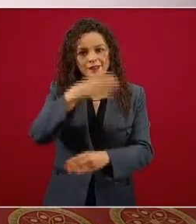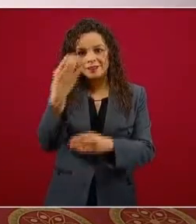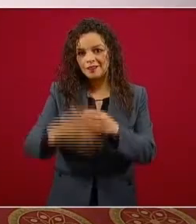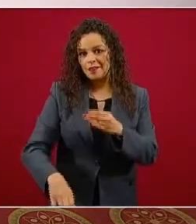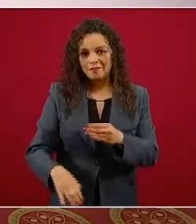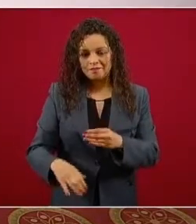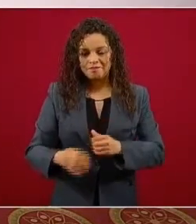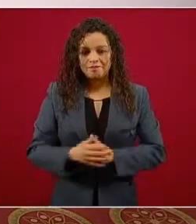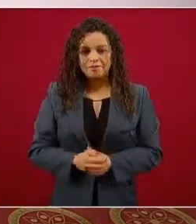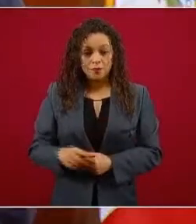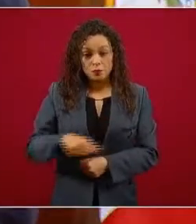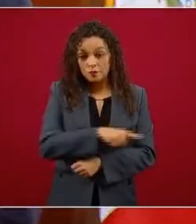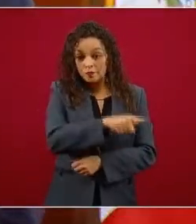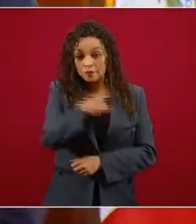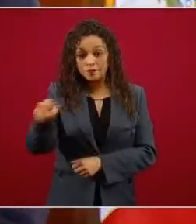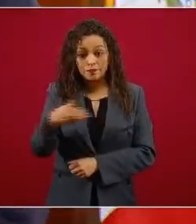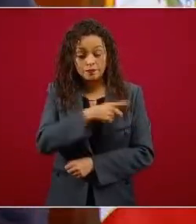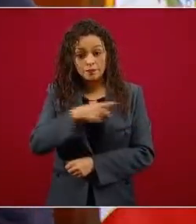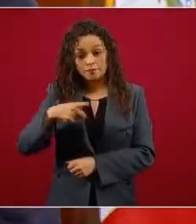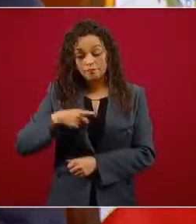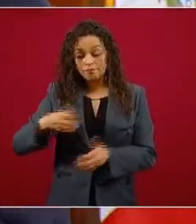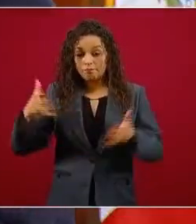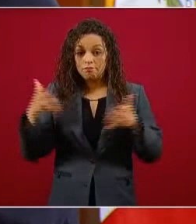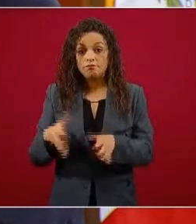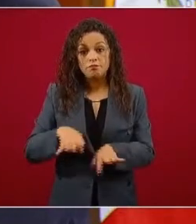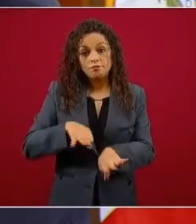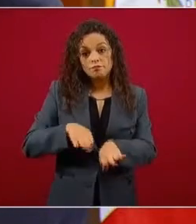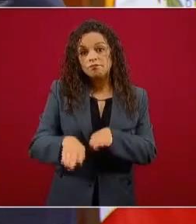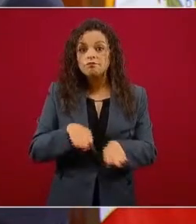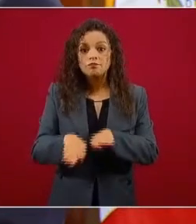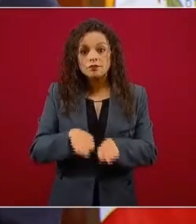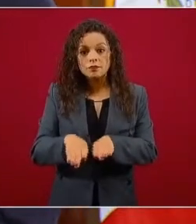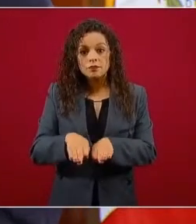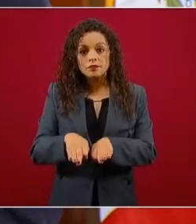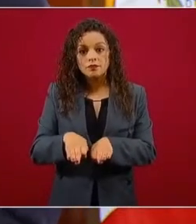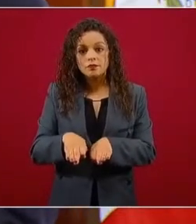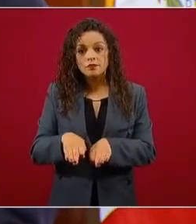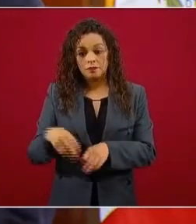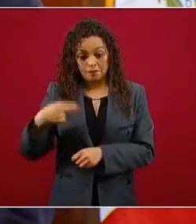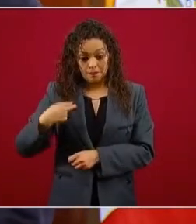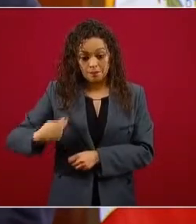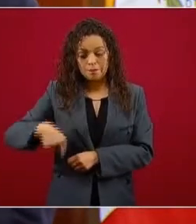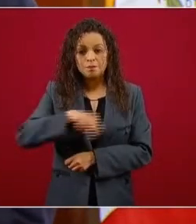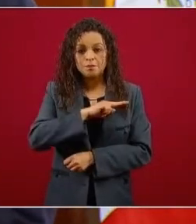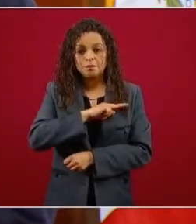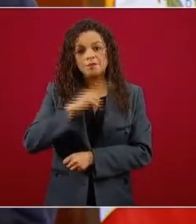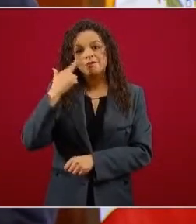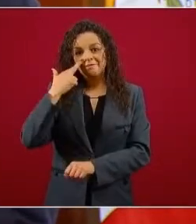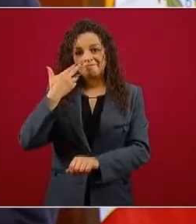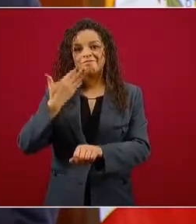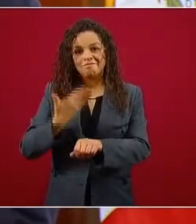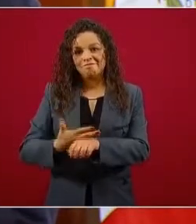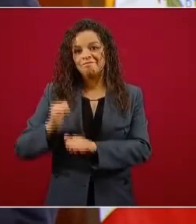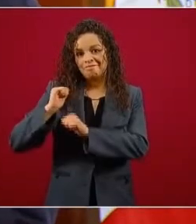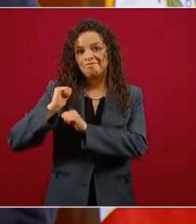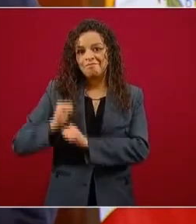ustedes hagan su trabajo y nosotros nos encargamos de los derechos humanos.